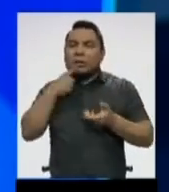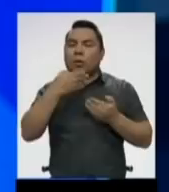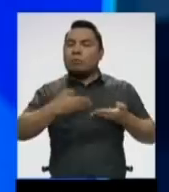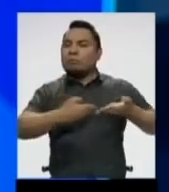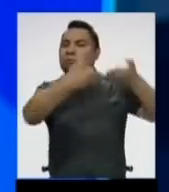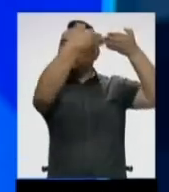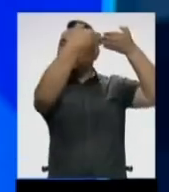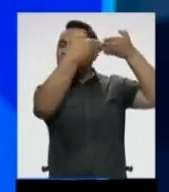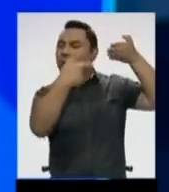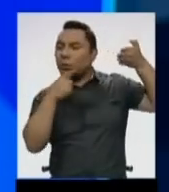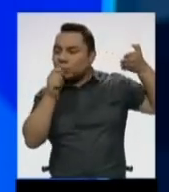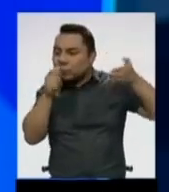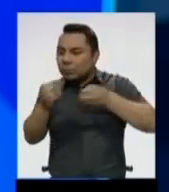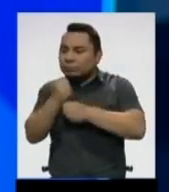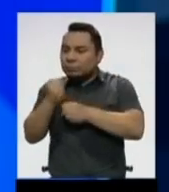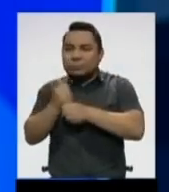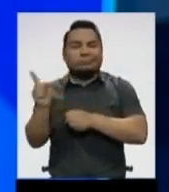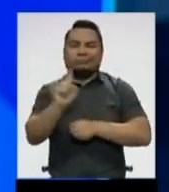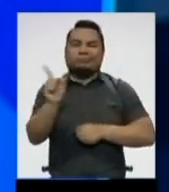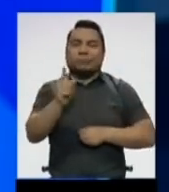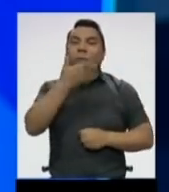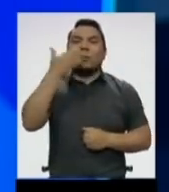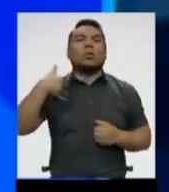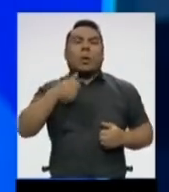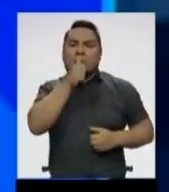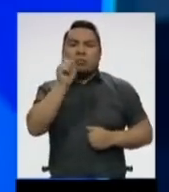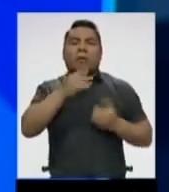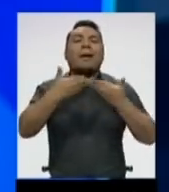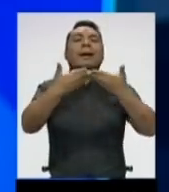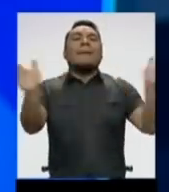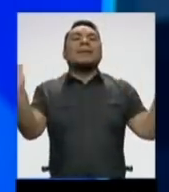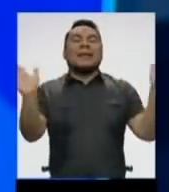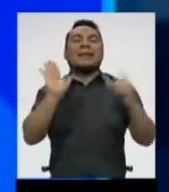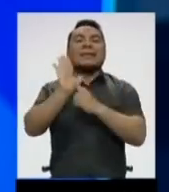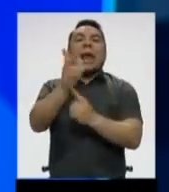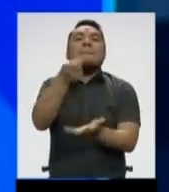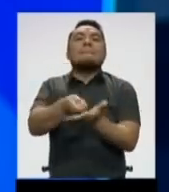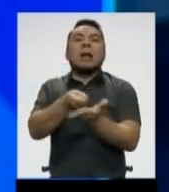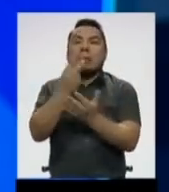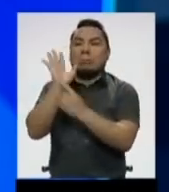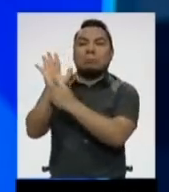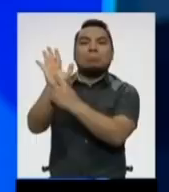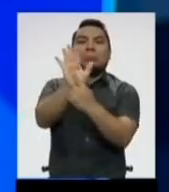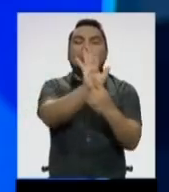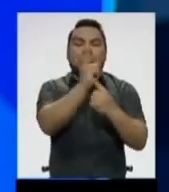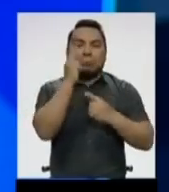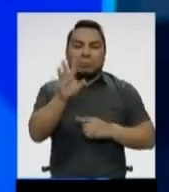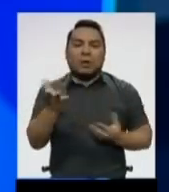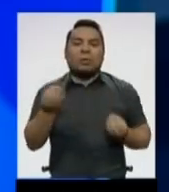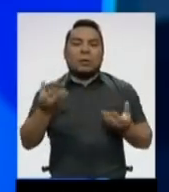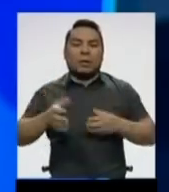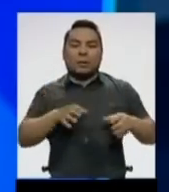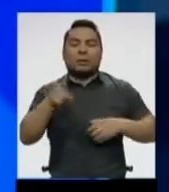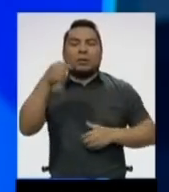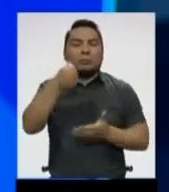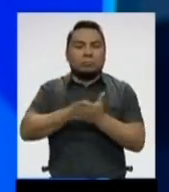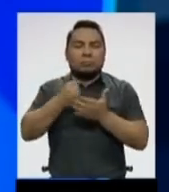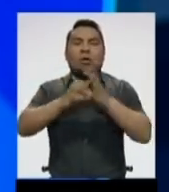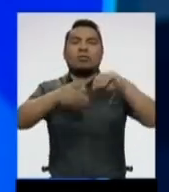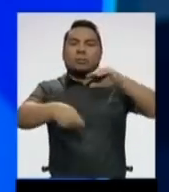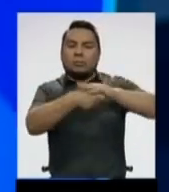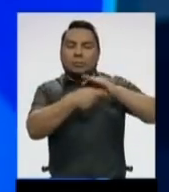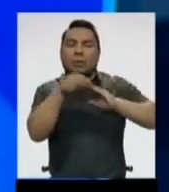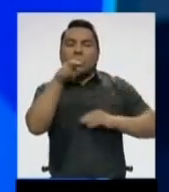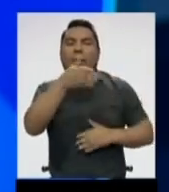polarizadas. Nada de eso vamos a hacer nosotros. Nosotros vamos a abrir. El mejor antídoto para combatir la